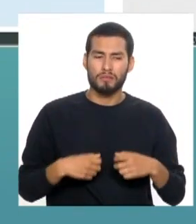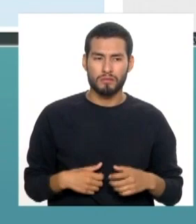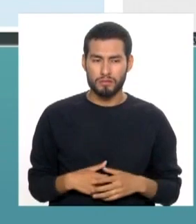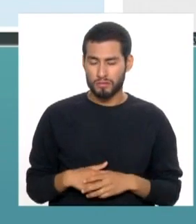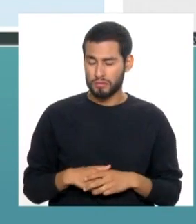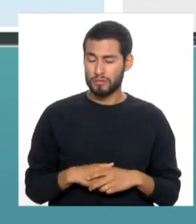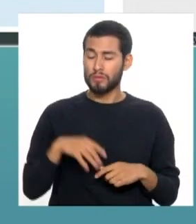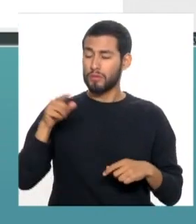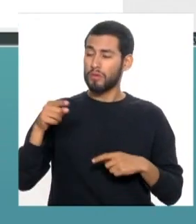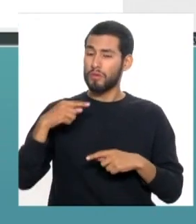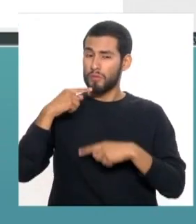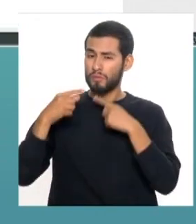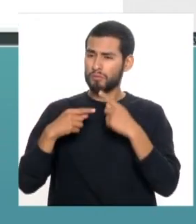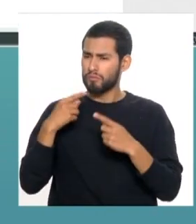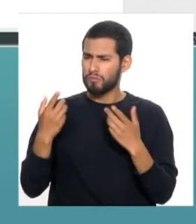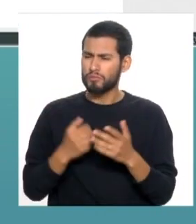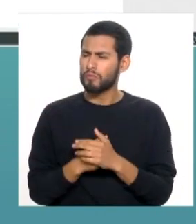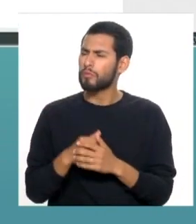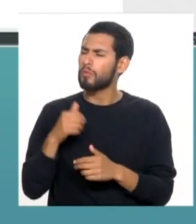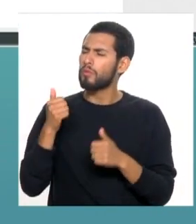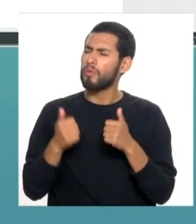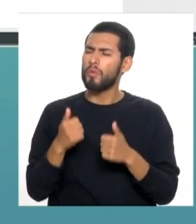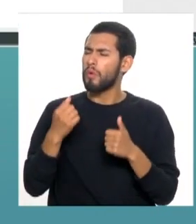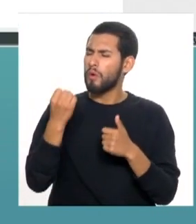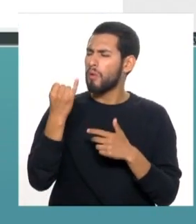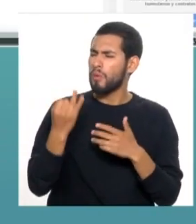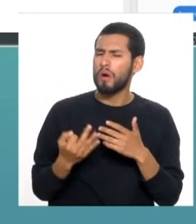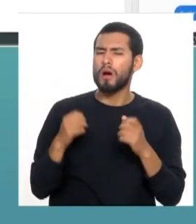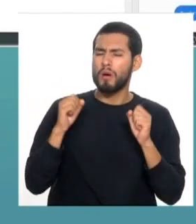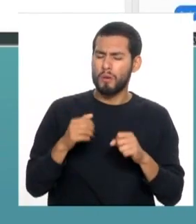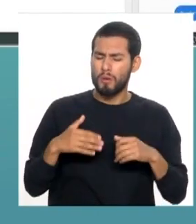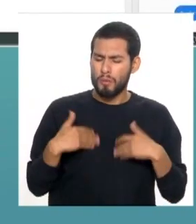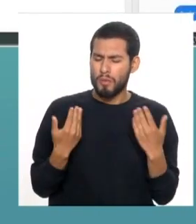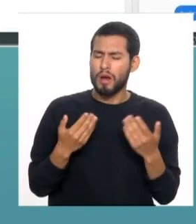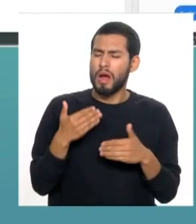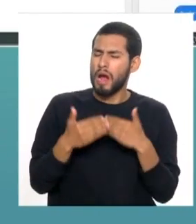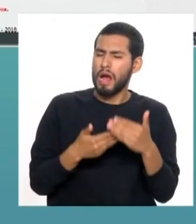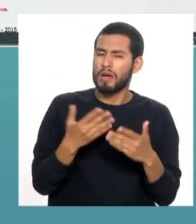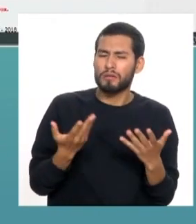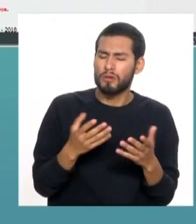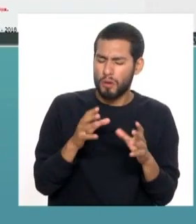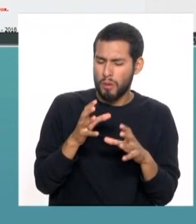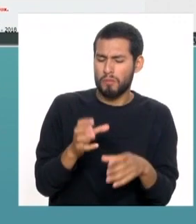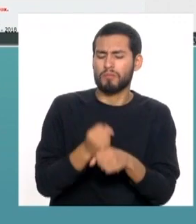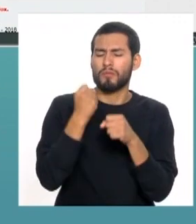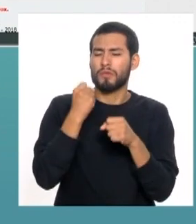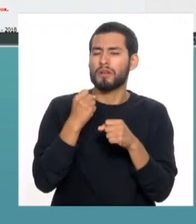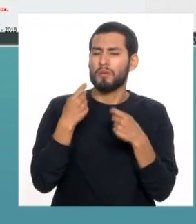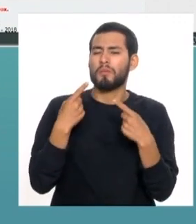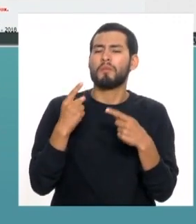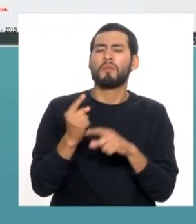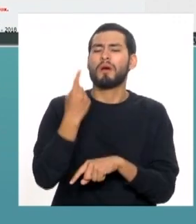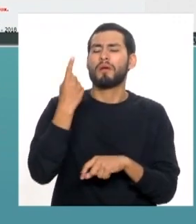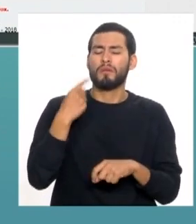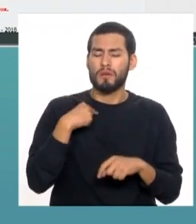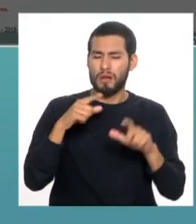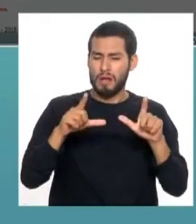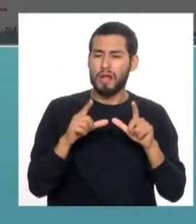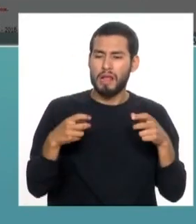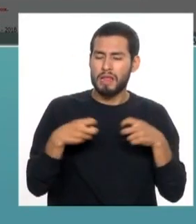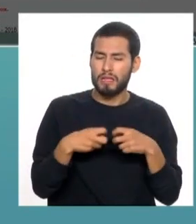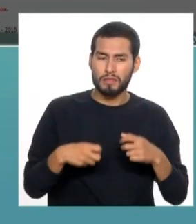está mencionando, coméntenos, ¿cuáles son estos pasos a seguir? En primer lugar, para sacar por primera vez una licencia